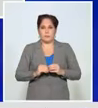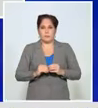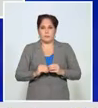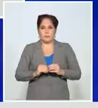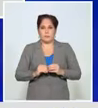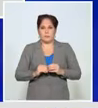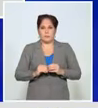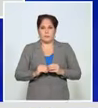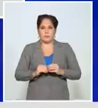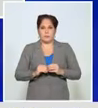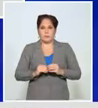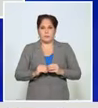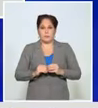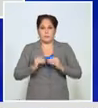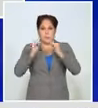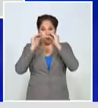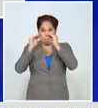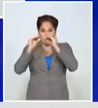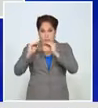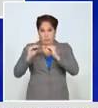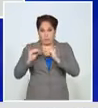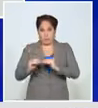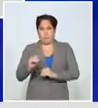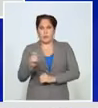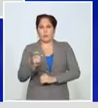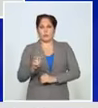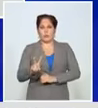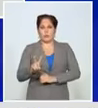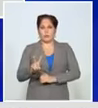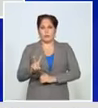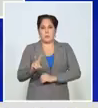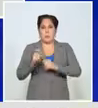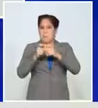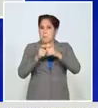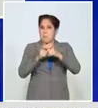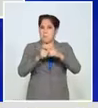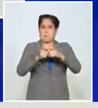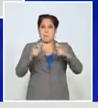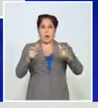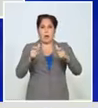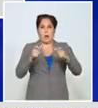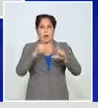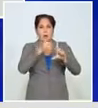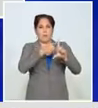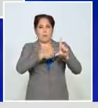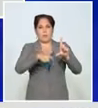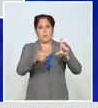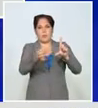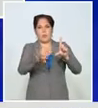12. La tasa más elevada, Regla,